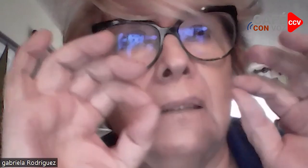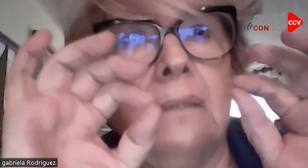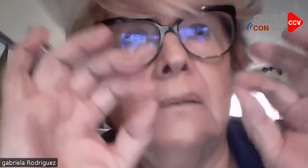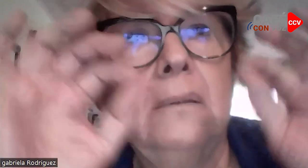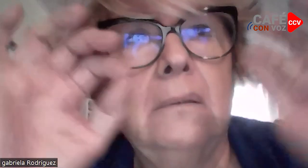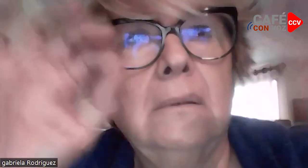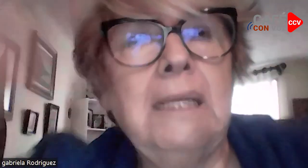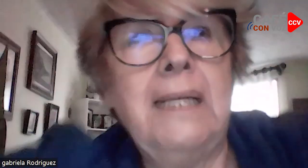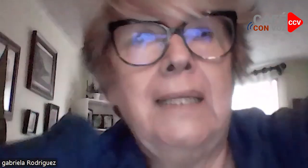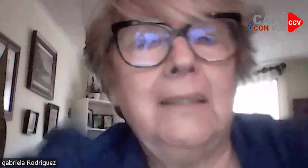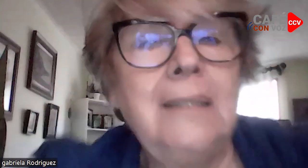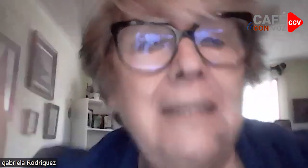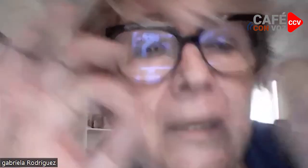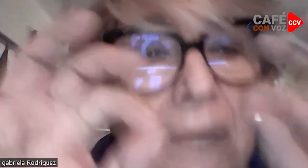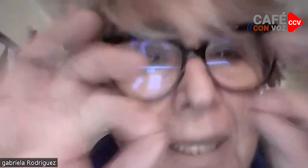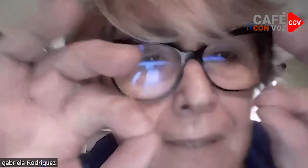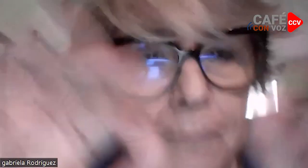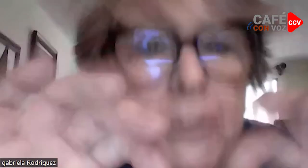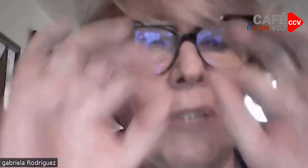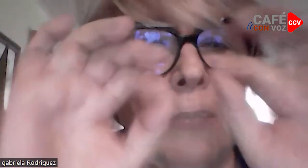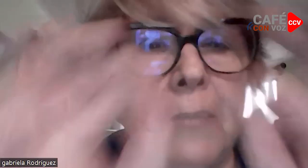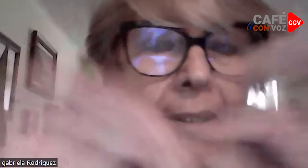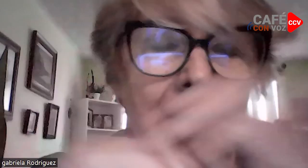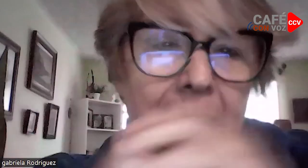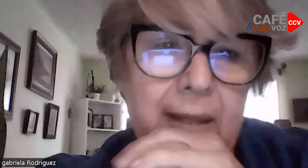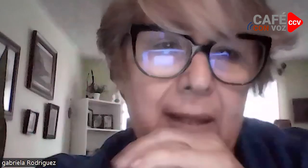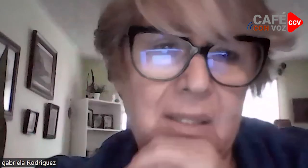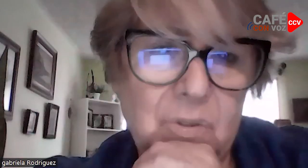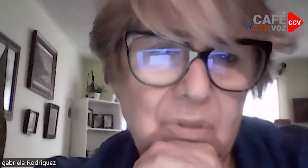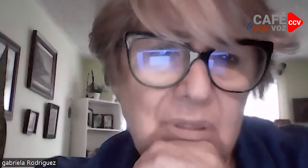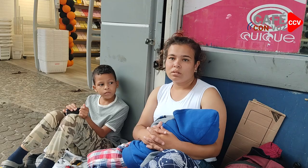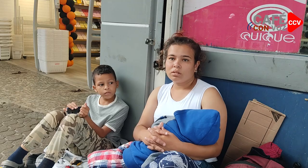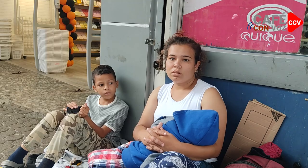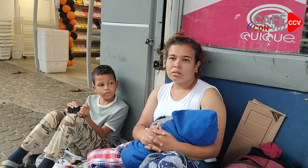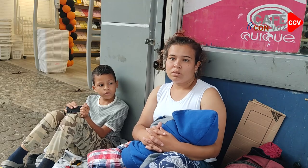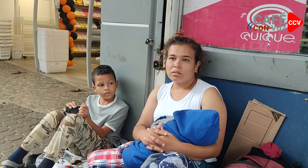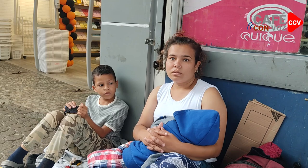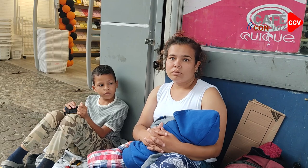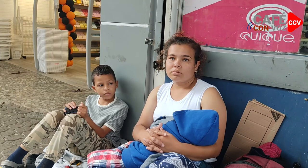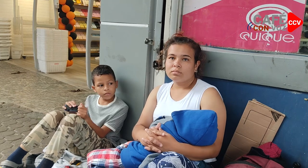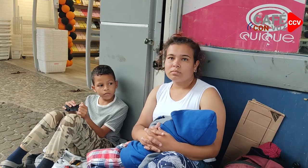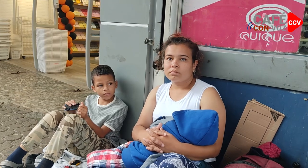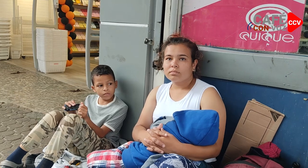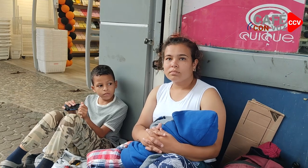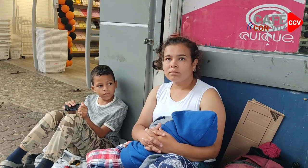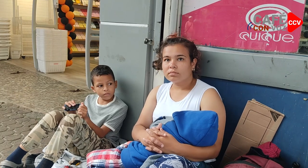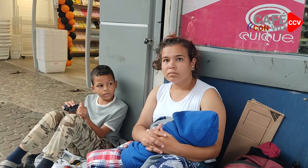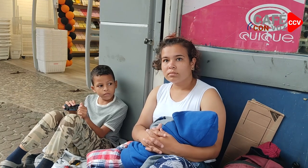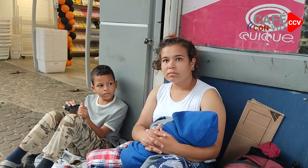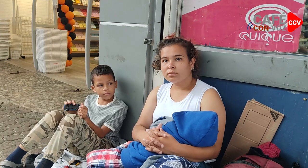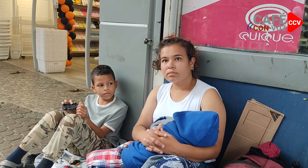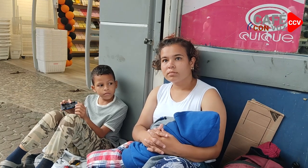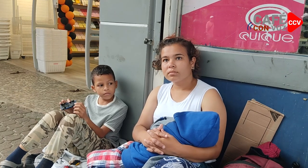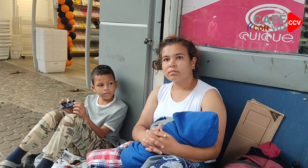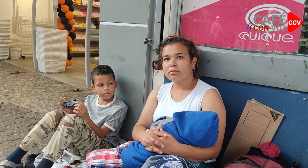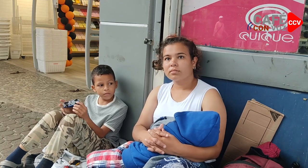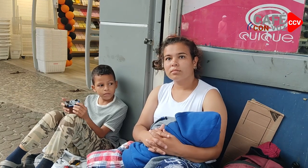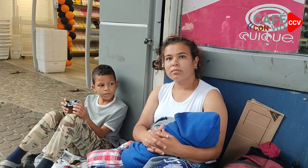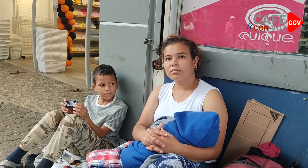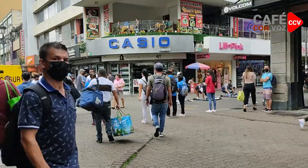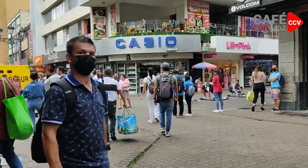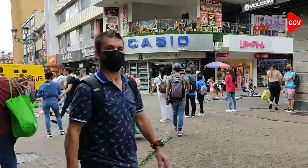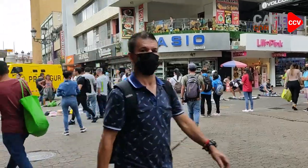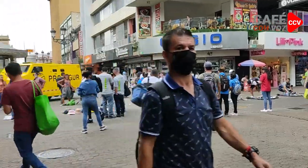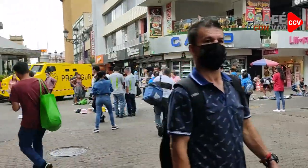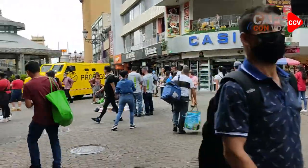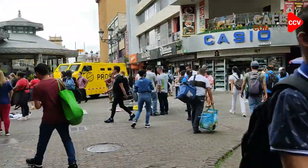tener tienen deberes pero también tienen derecho el primer decreto corresponde a una reforma al reglamento de Refugio